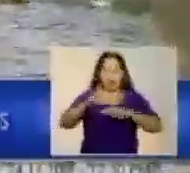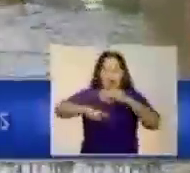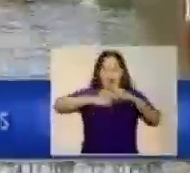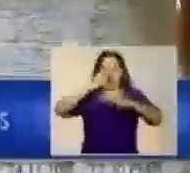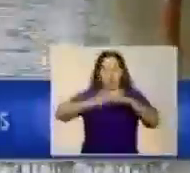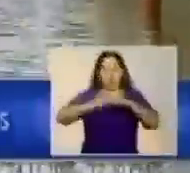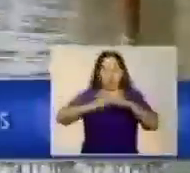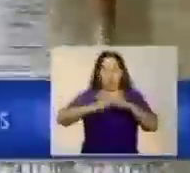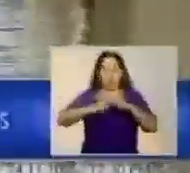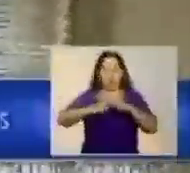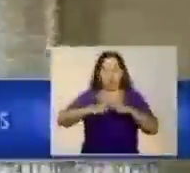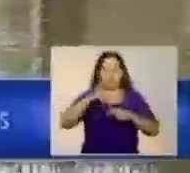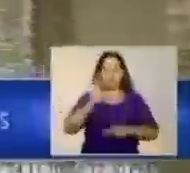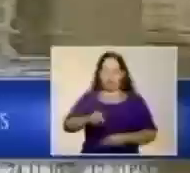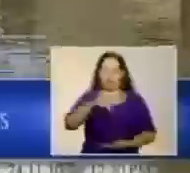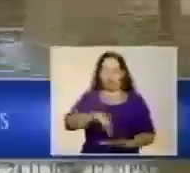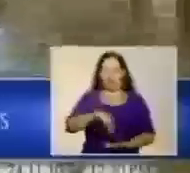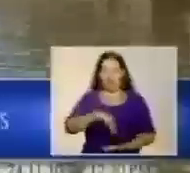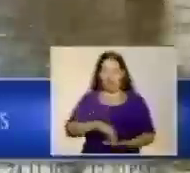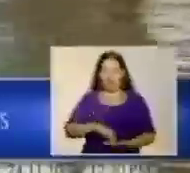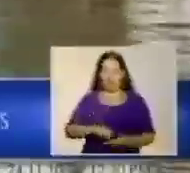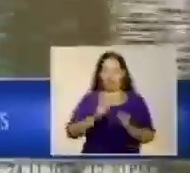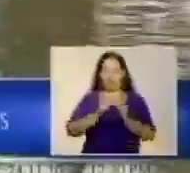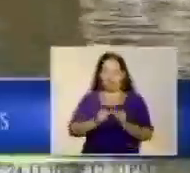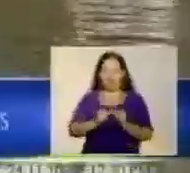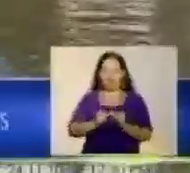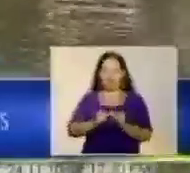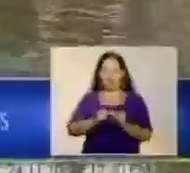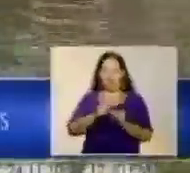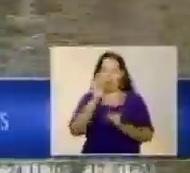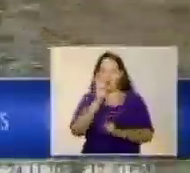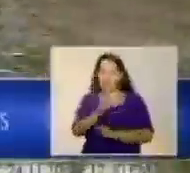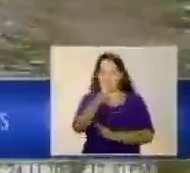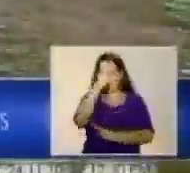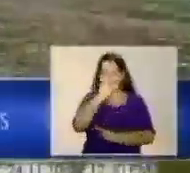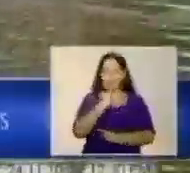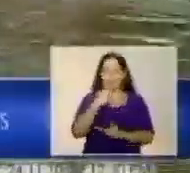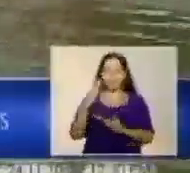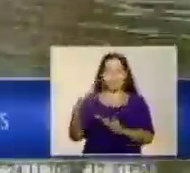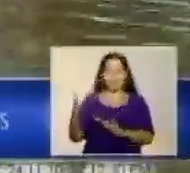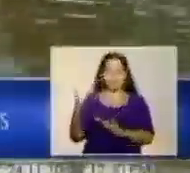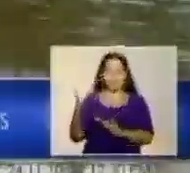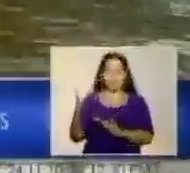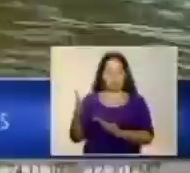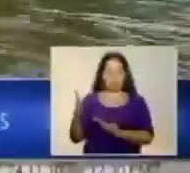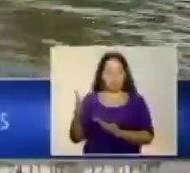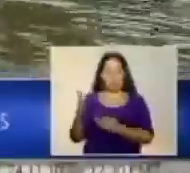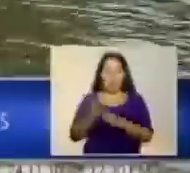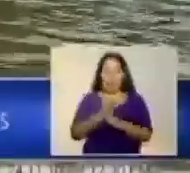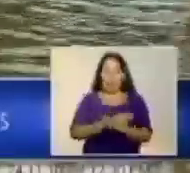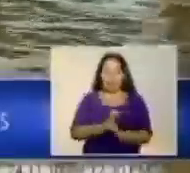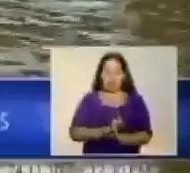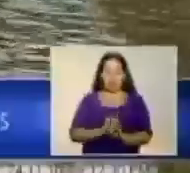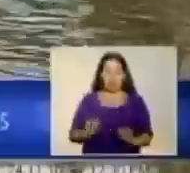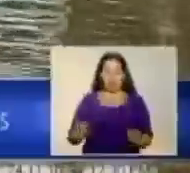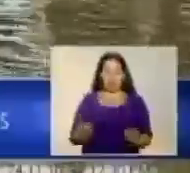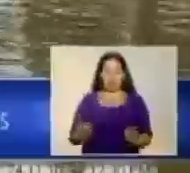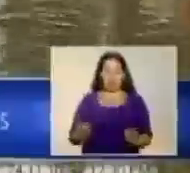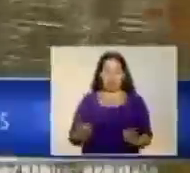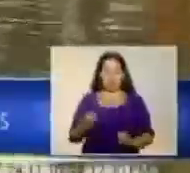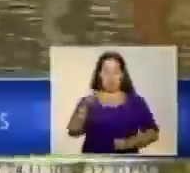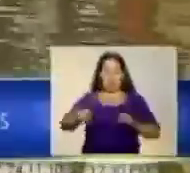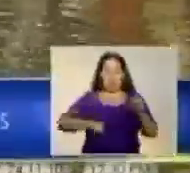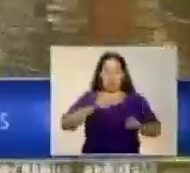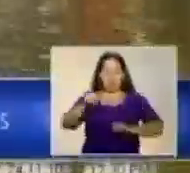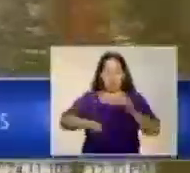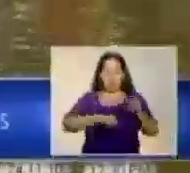Chico, estado Miranda. Vamos nosotros a continuar el recorrido. Vemos ahí, antes de despedir, que las